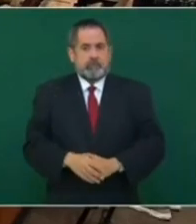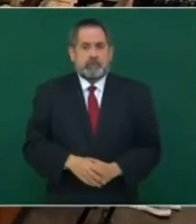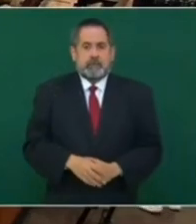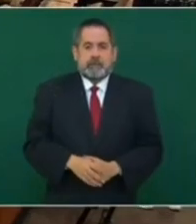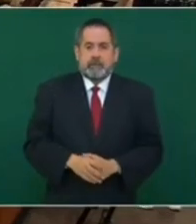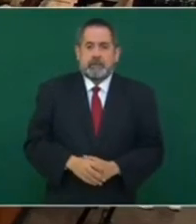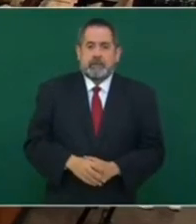Gracias.